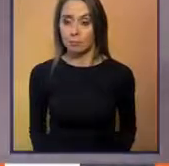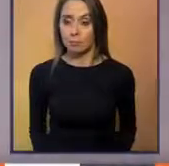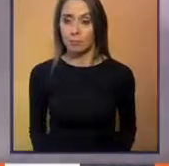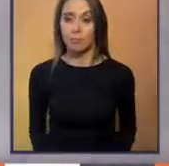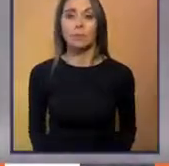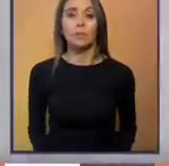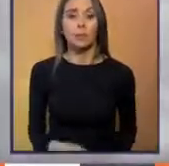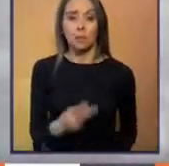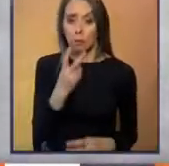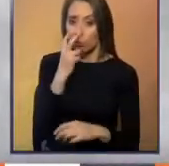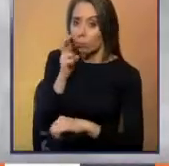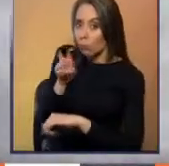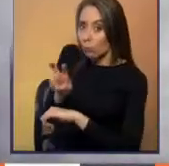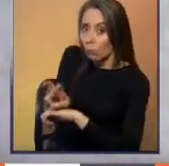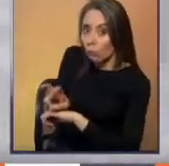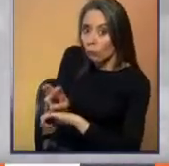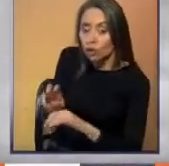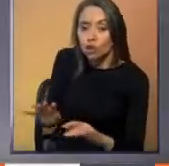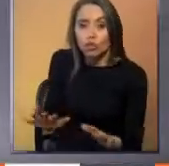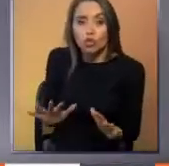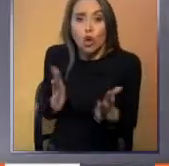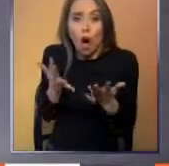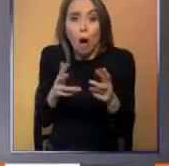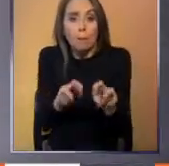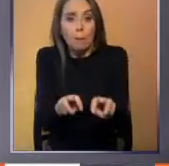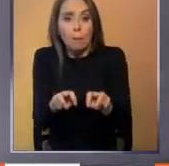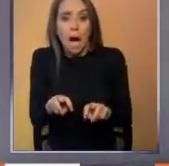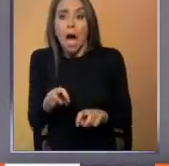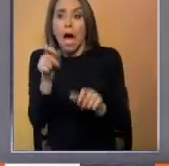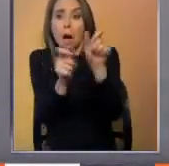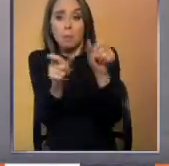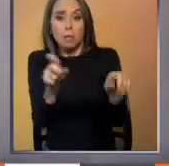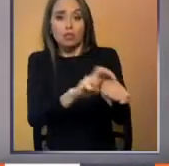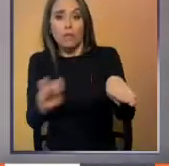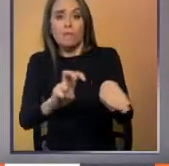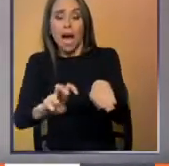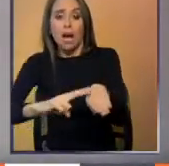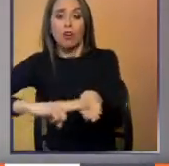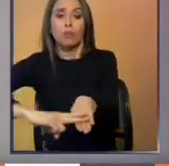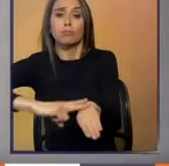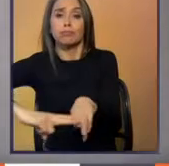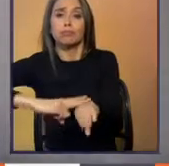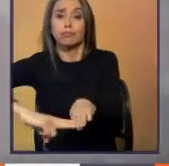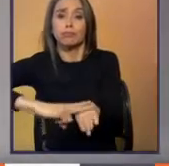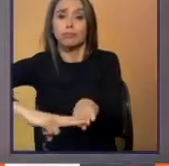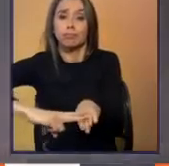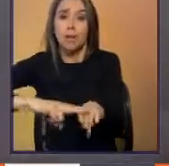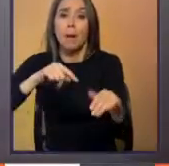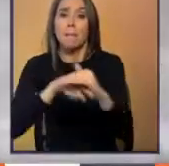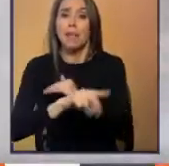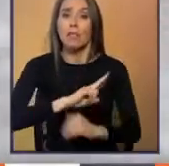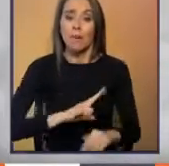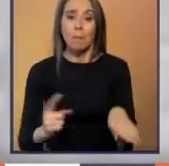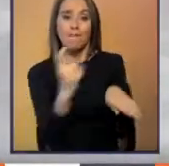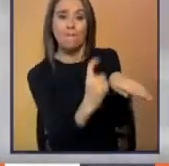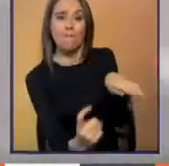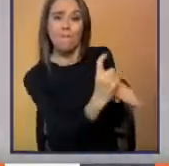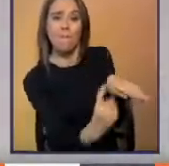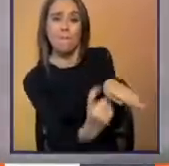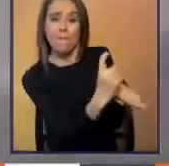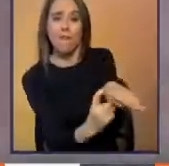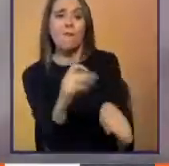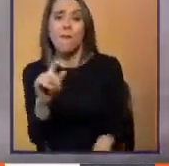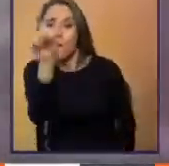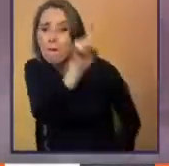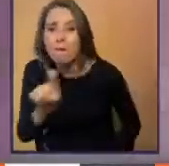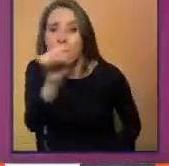Frente a los ojos de los sorprendidos pasajeros, estos sujetos bajaron a las vías del metro de Valparaíso para rayarlo. Cuando estaban en medio de su